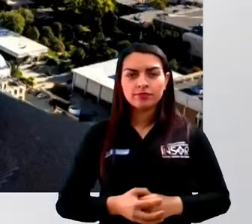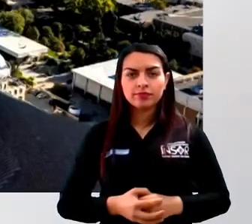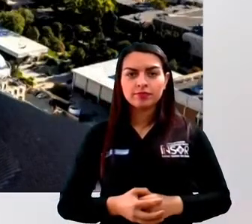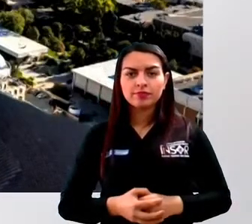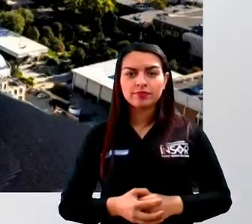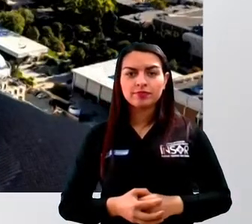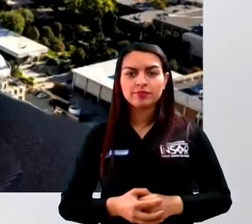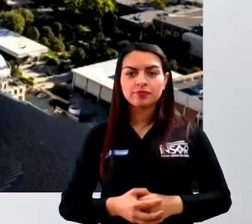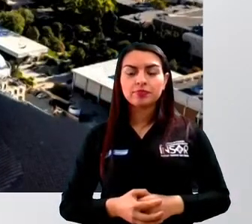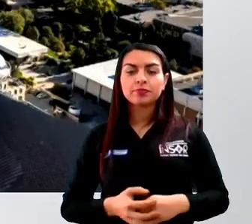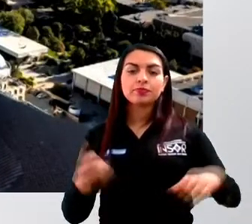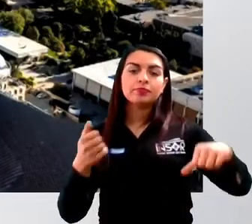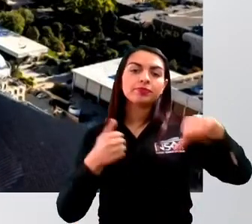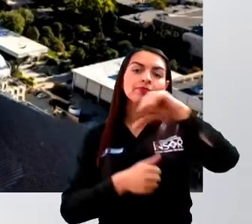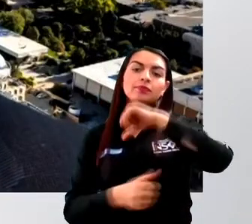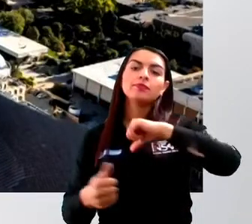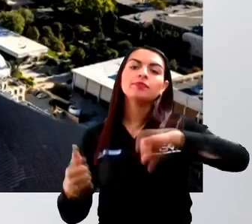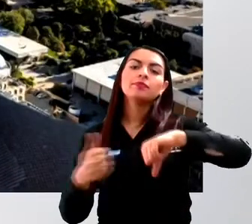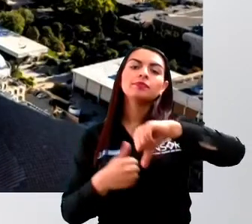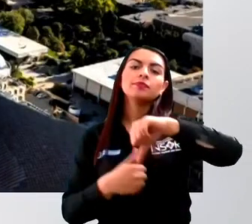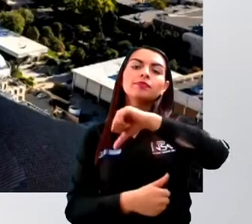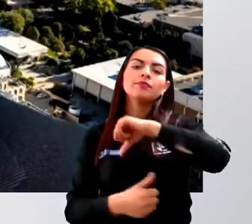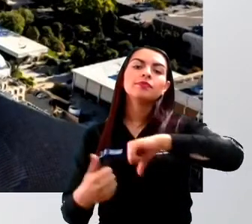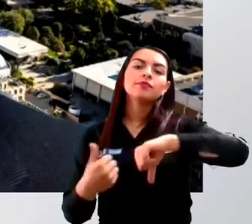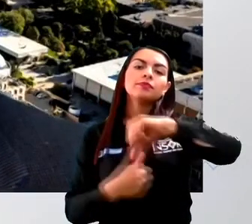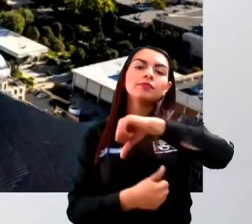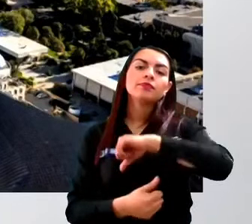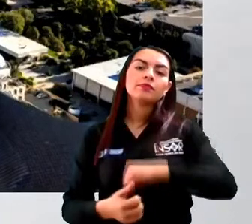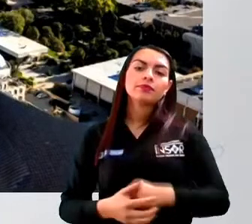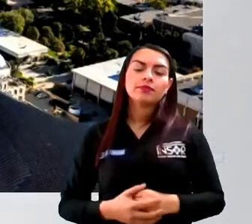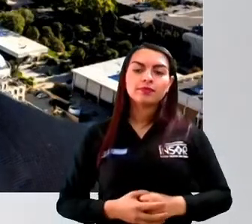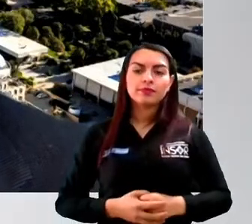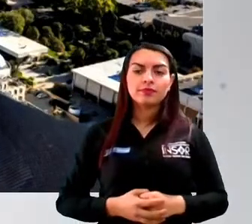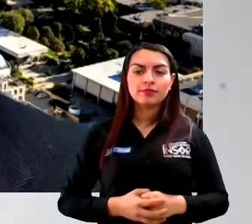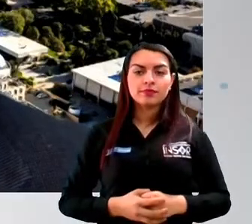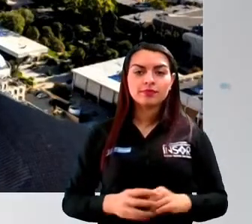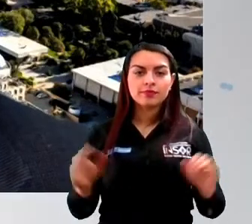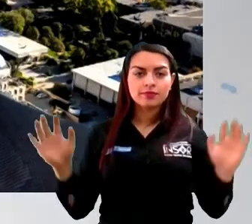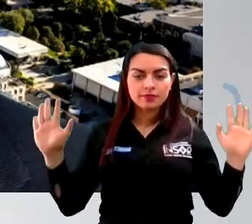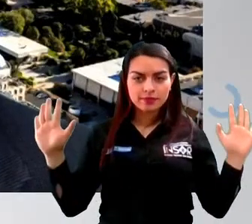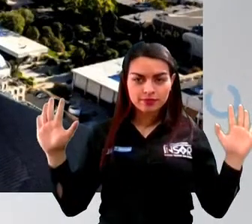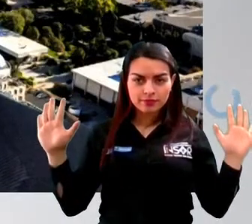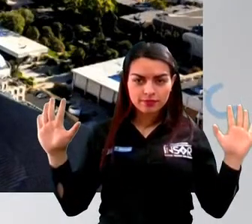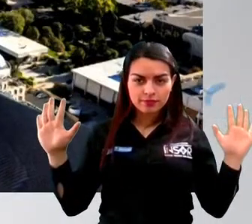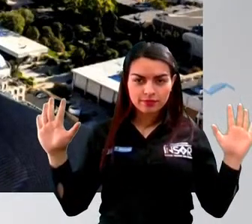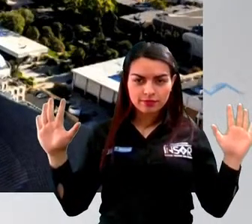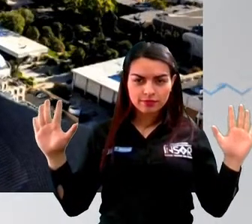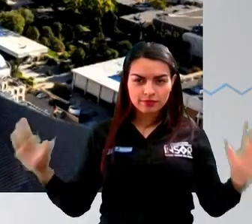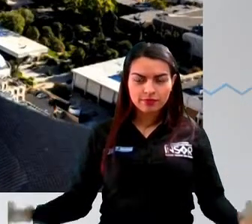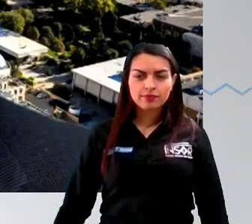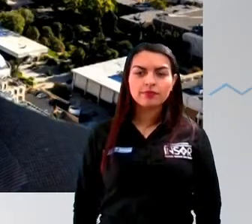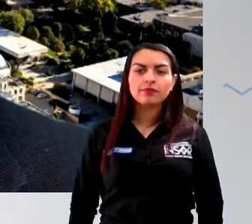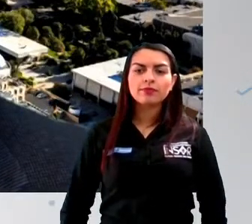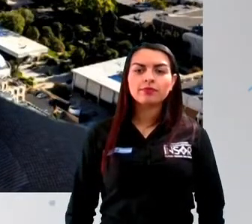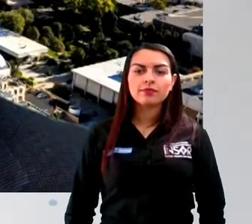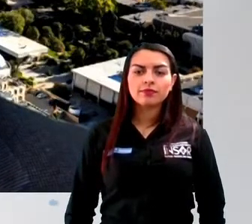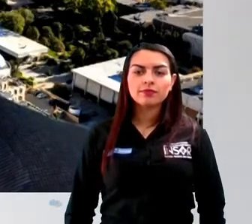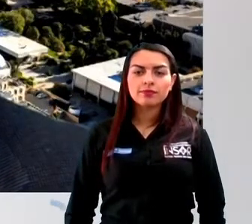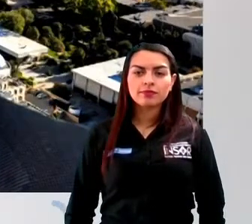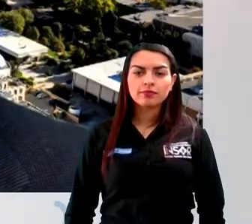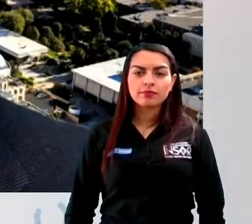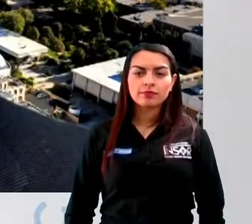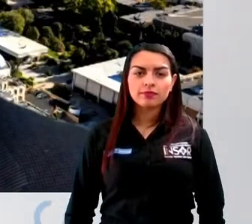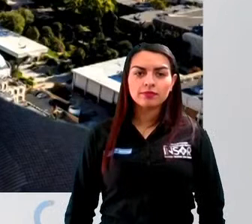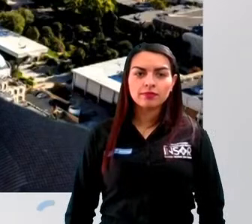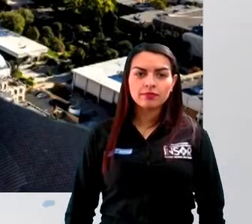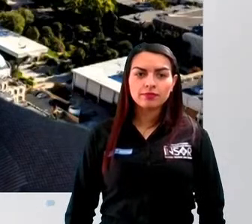docentes necesitan desarrollar sus habilidades en el entorno virtual, pero los estudiantes también lo deben hacer. Y